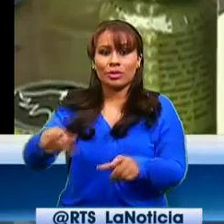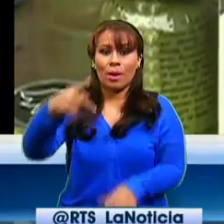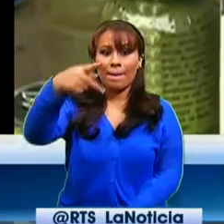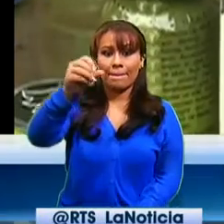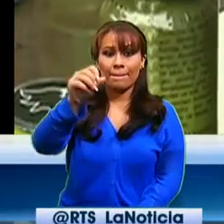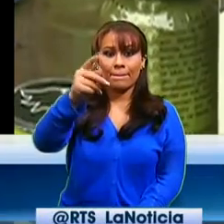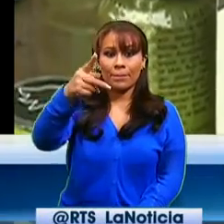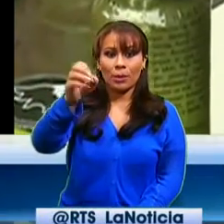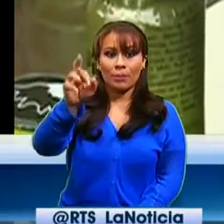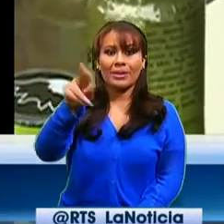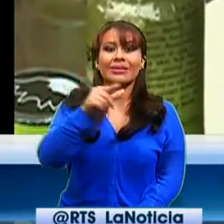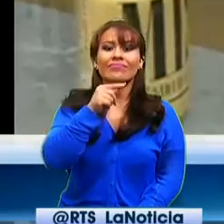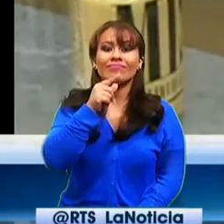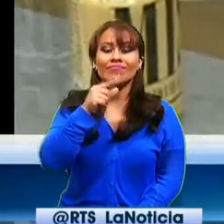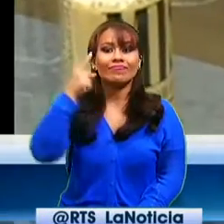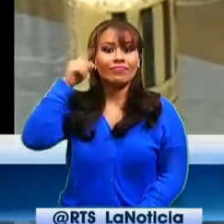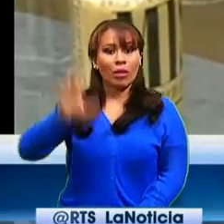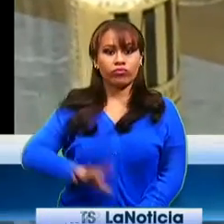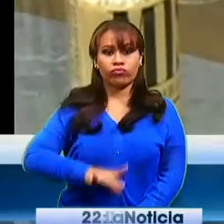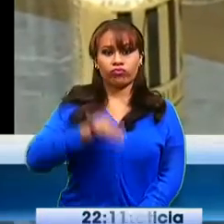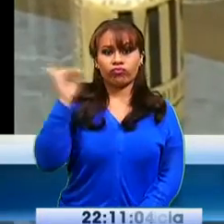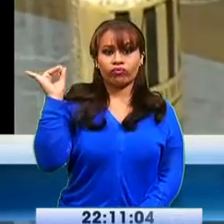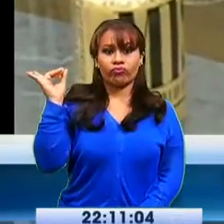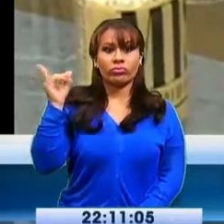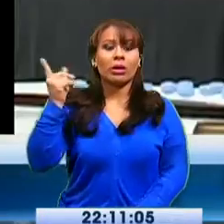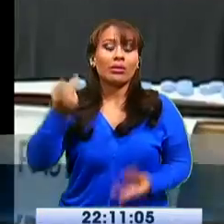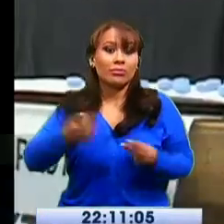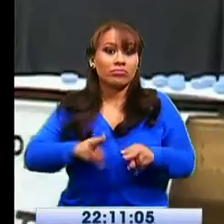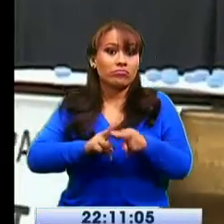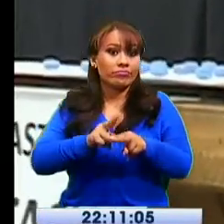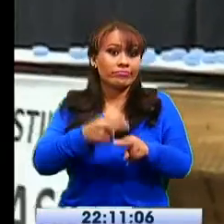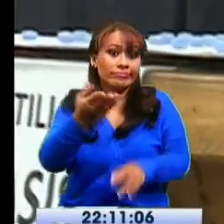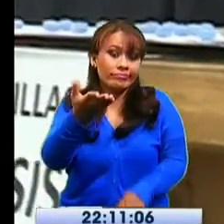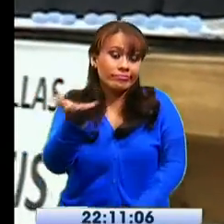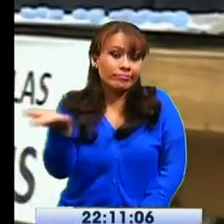estaría dirigida a estratos altos. En Quito informó Iván Casamen.